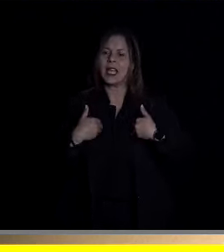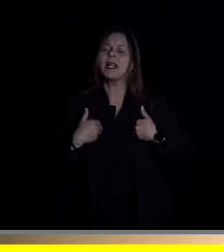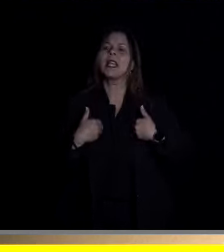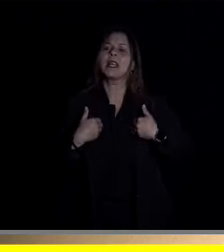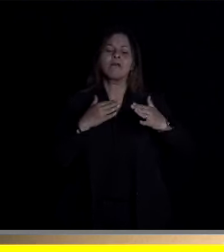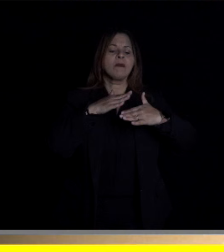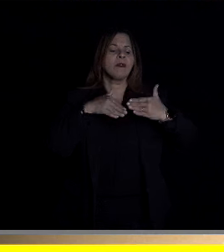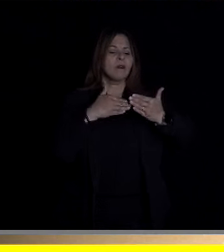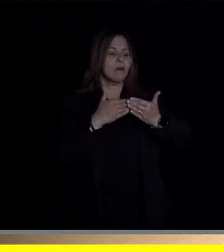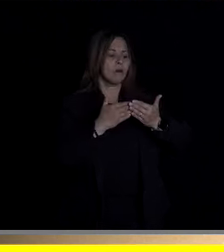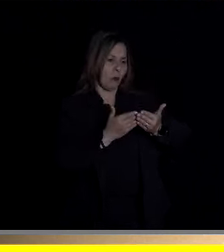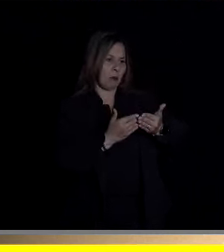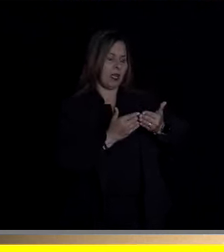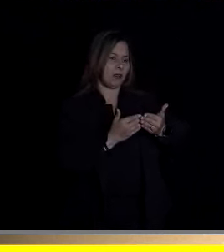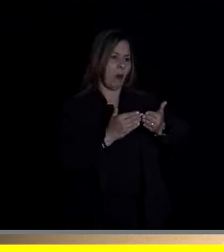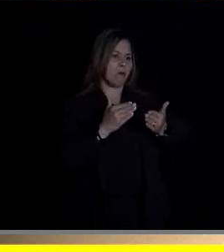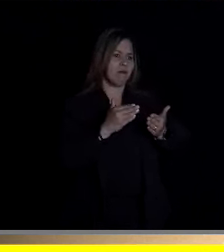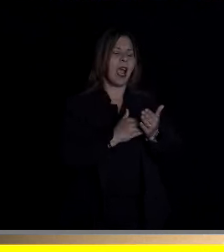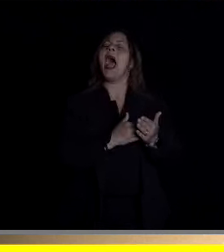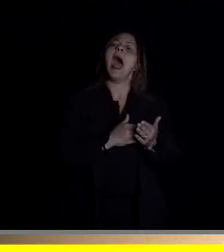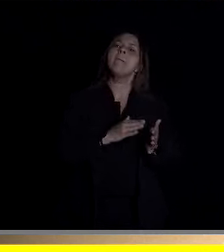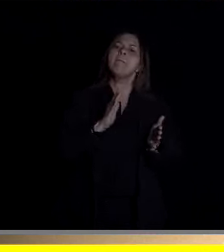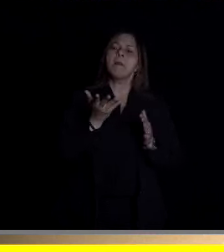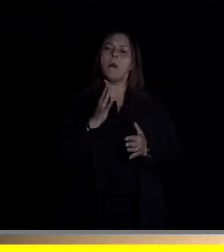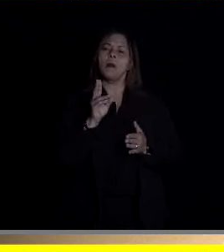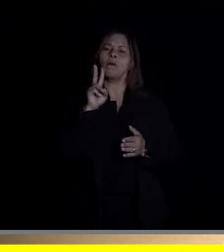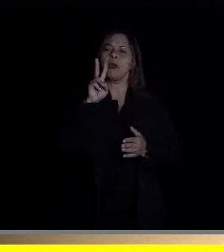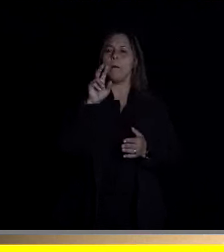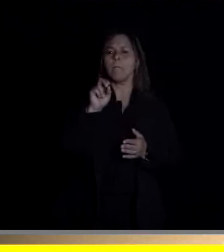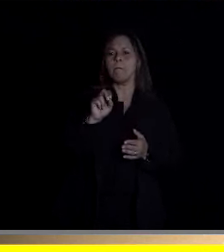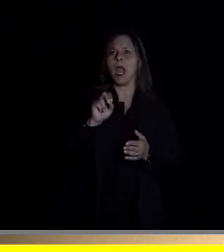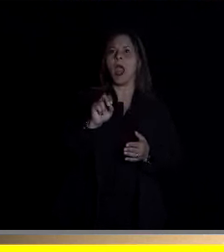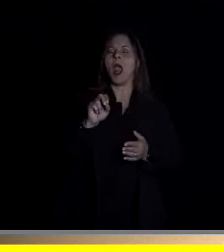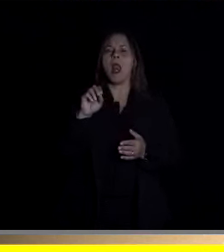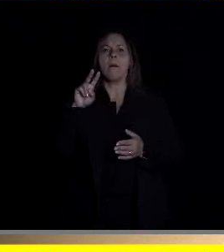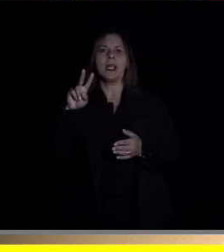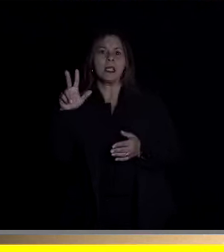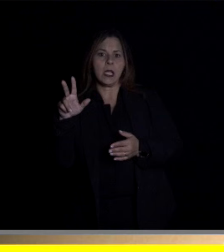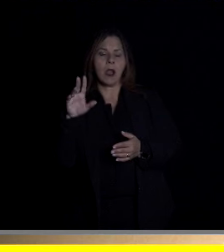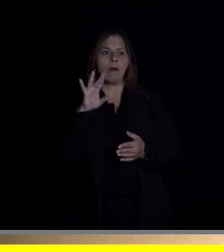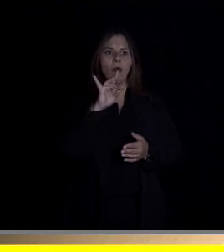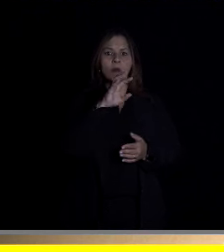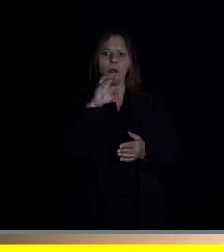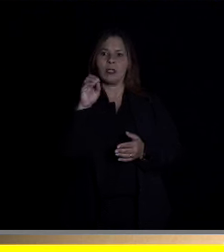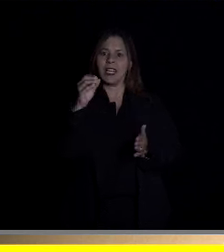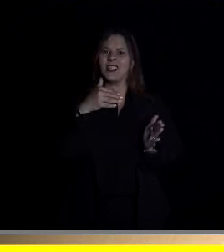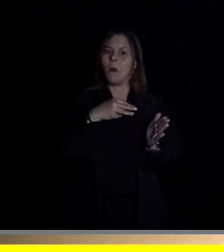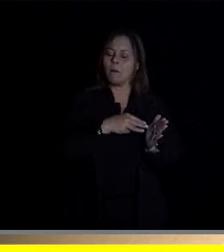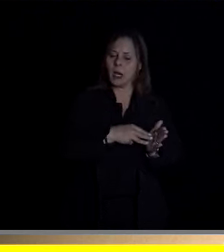totalmente restablecida para mediados del 2023 con una inversión de aproximadamente 800 mil.